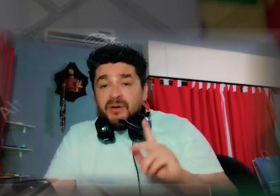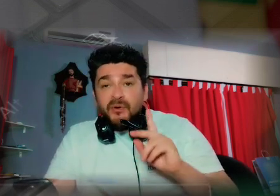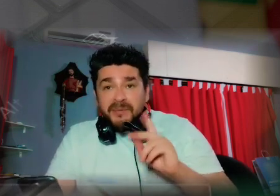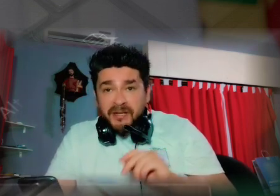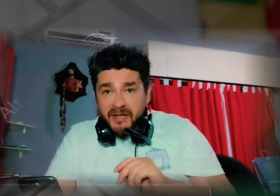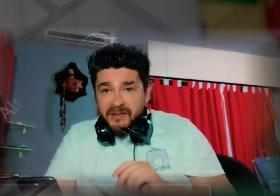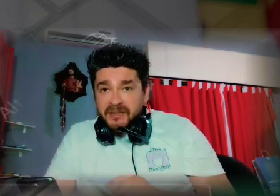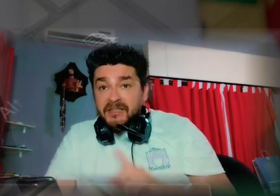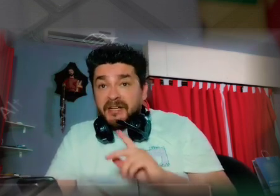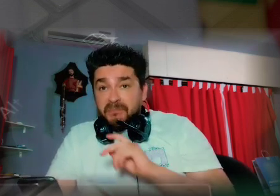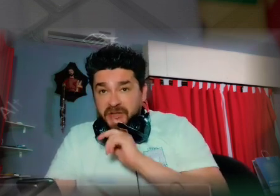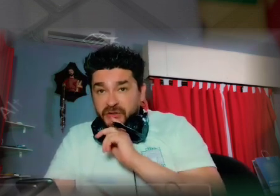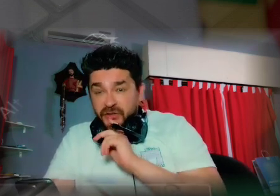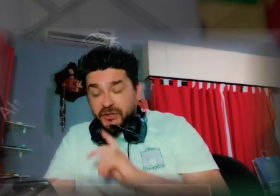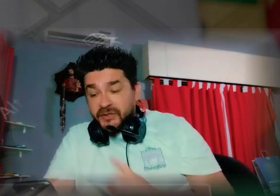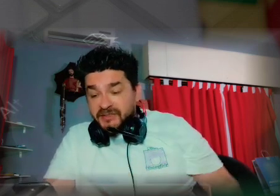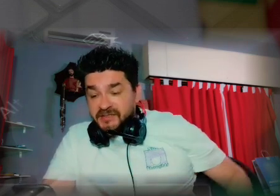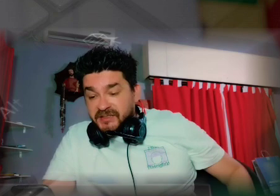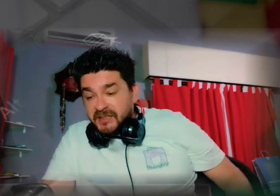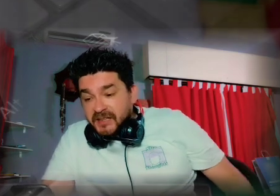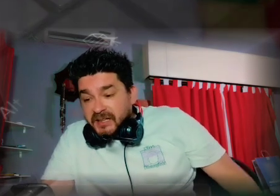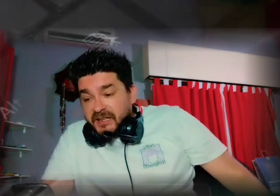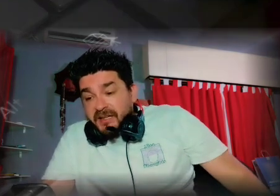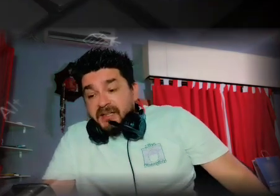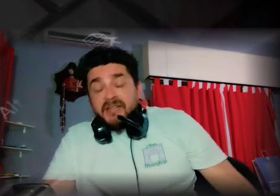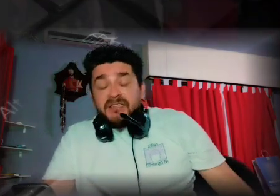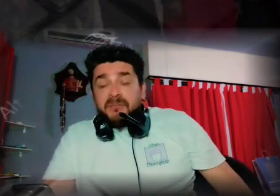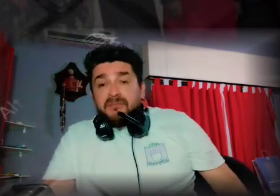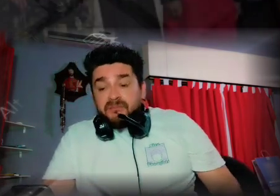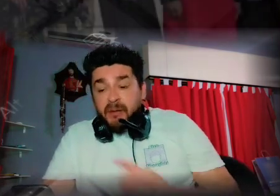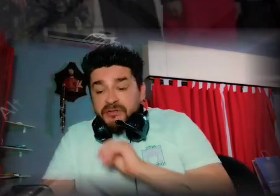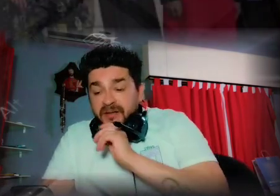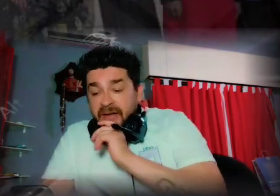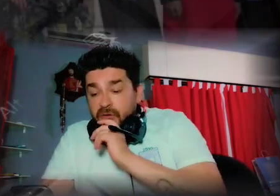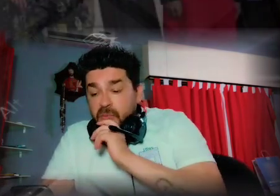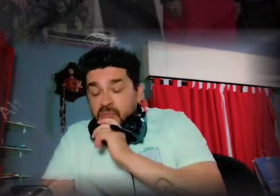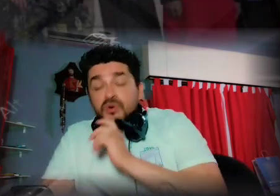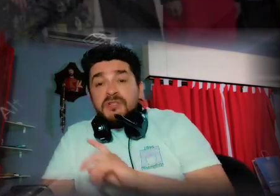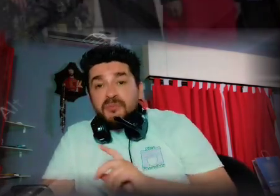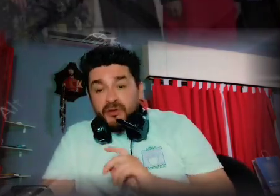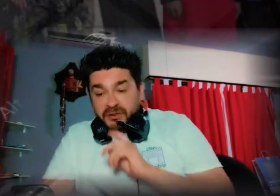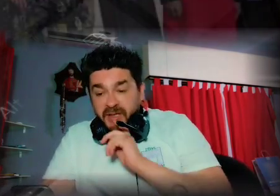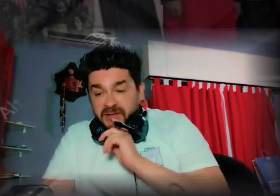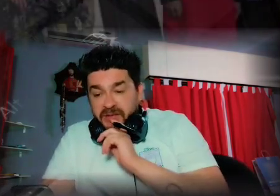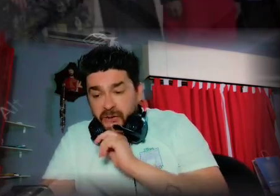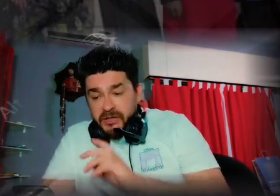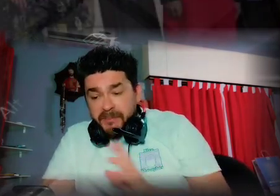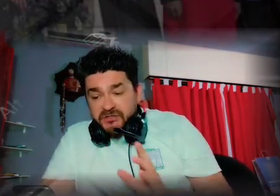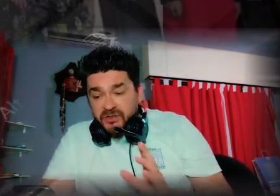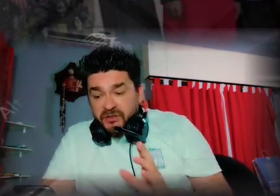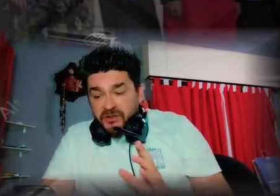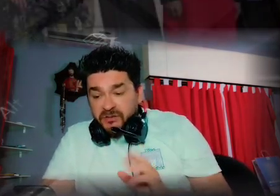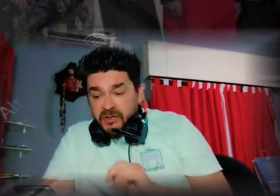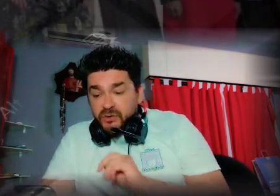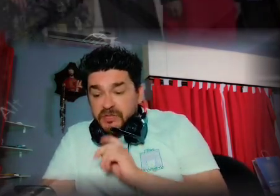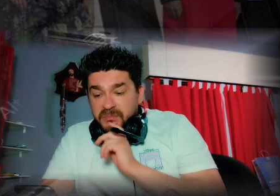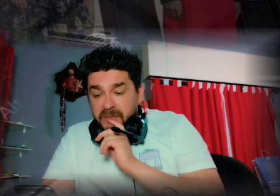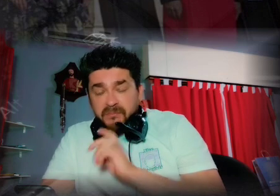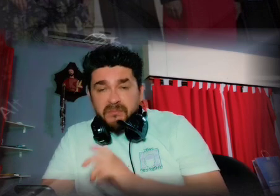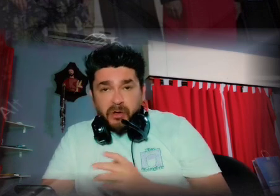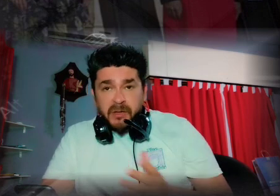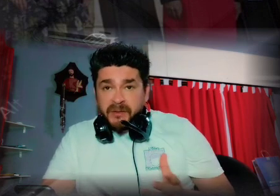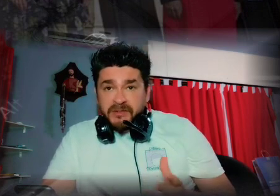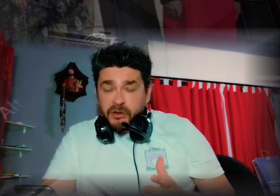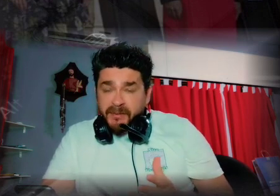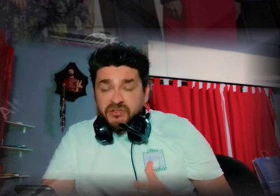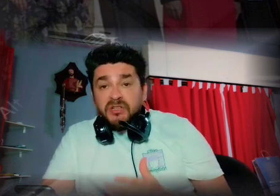todo, siempre humildad y respeto, ¿no? Creo que es así. Gente, vamos a hablar de algo muy importante, ¿no? ¿Qué pasó, no? Escuchen